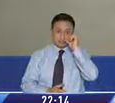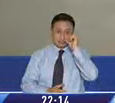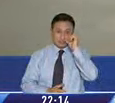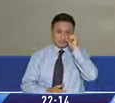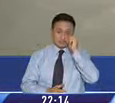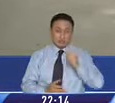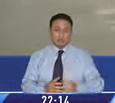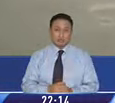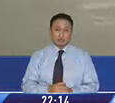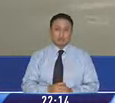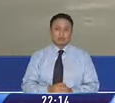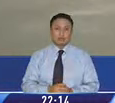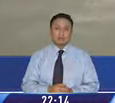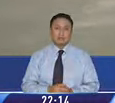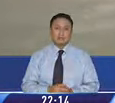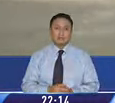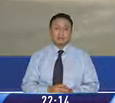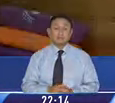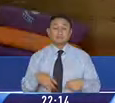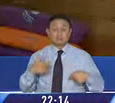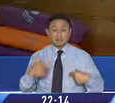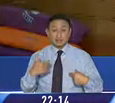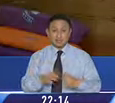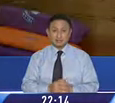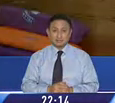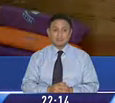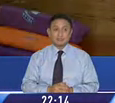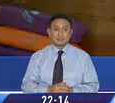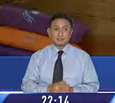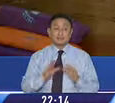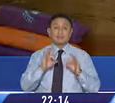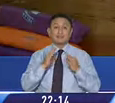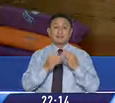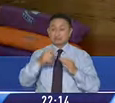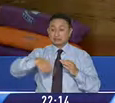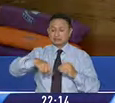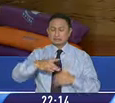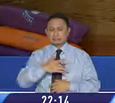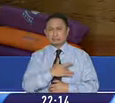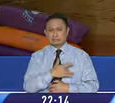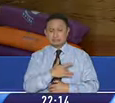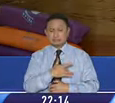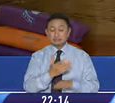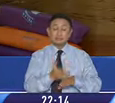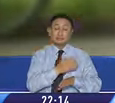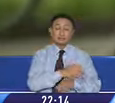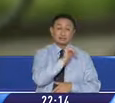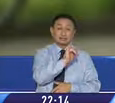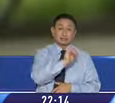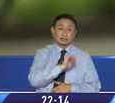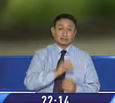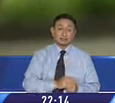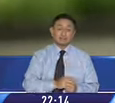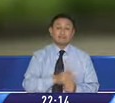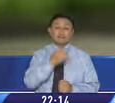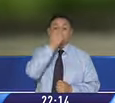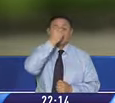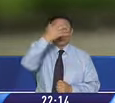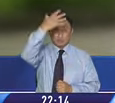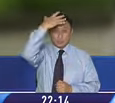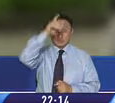El gusto y placer de tomar y compartir una copa tiene a varias familias sumidas en el dolor. Todo empezó el fin de semana. En la ciudad de Santo